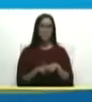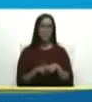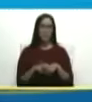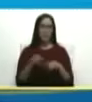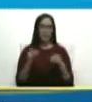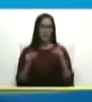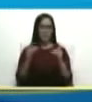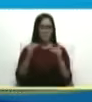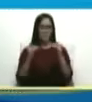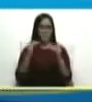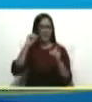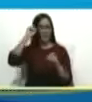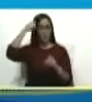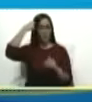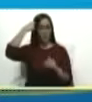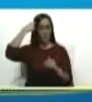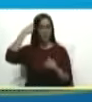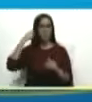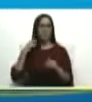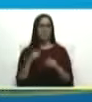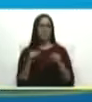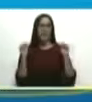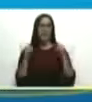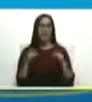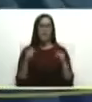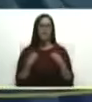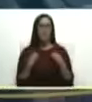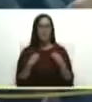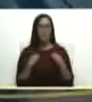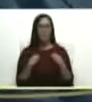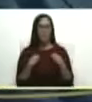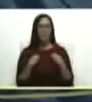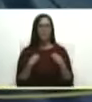emparejadas, ¿te acuerdas? Y allí vivimos.